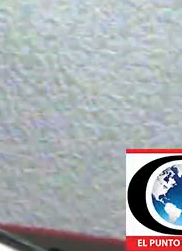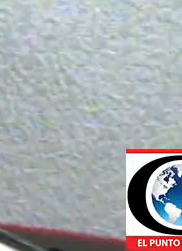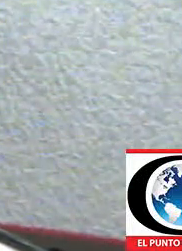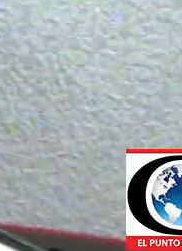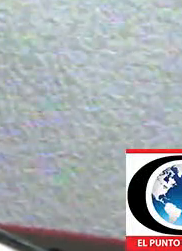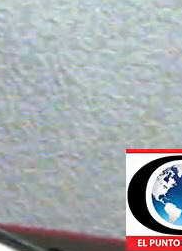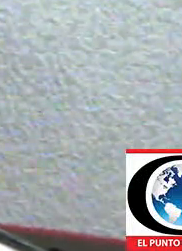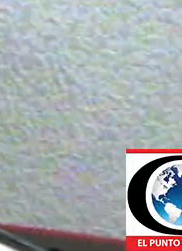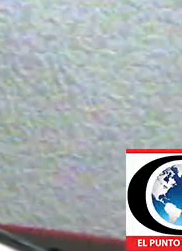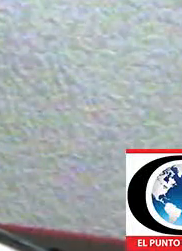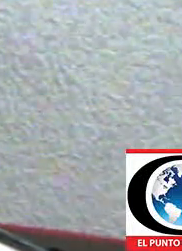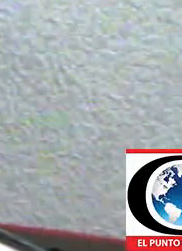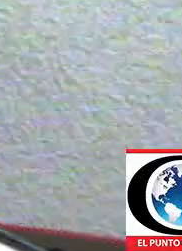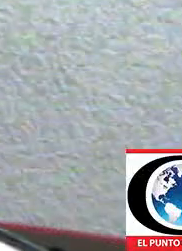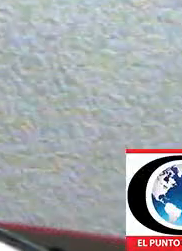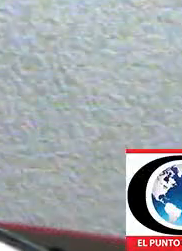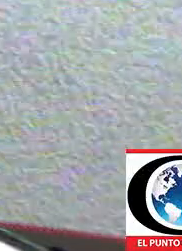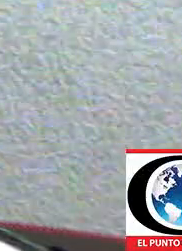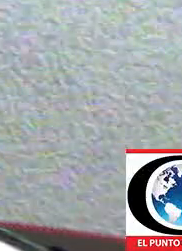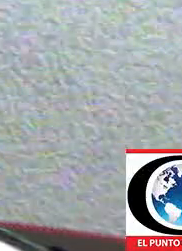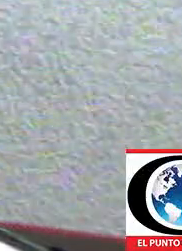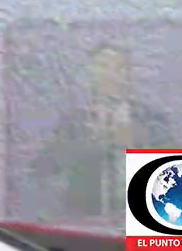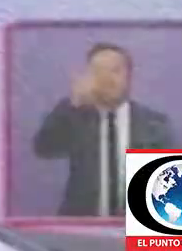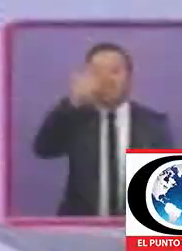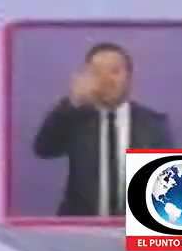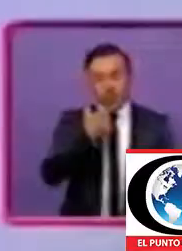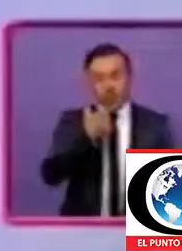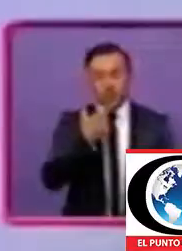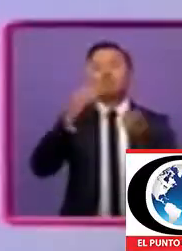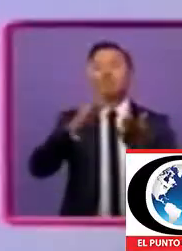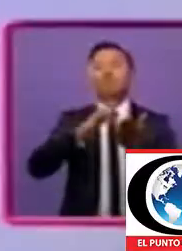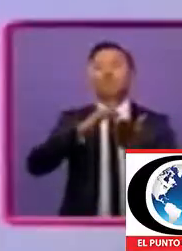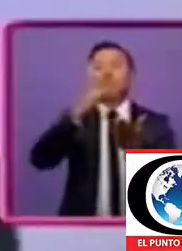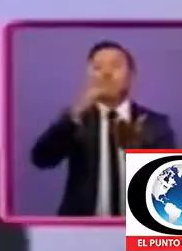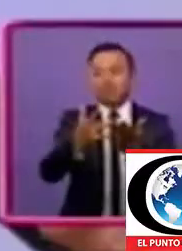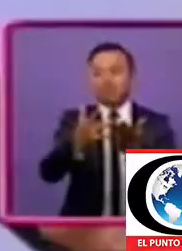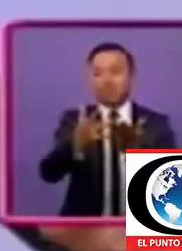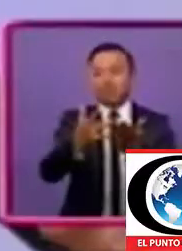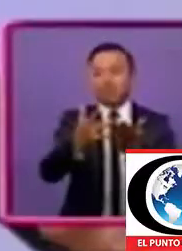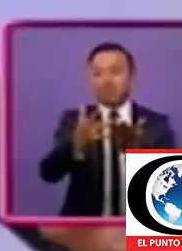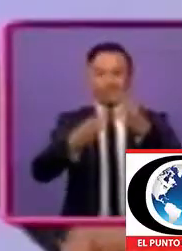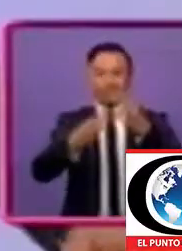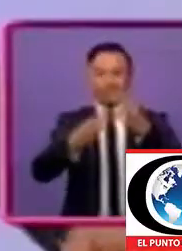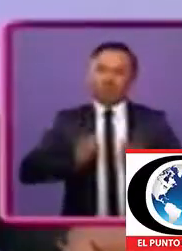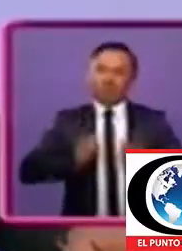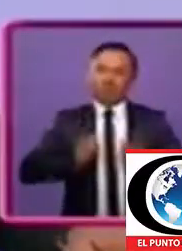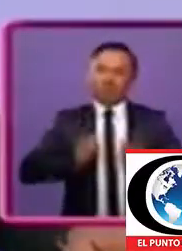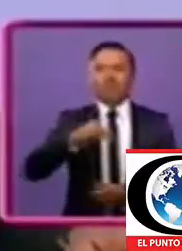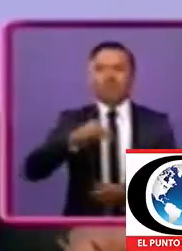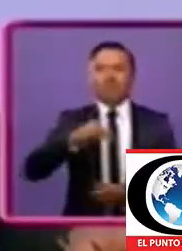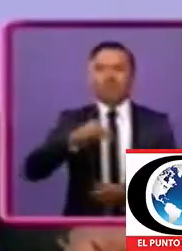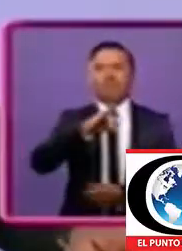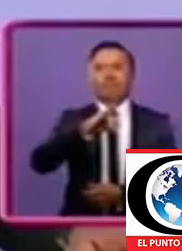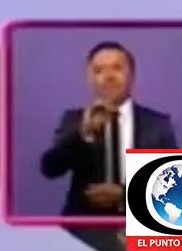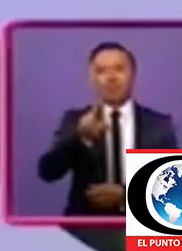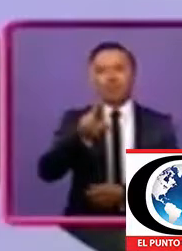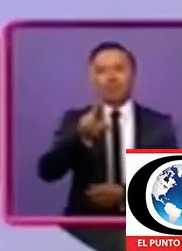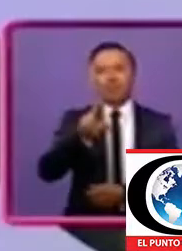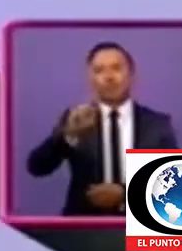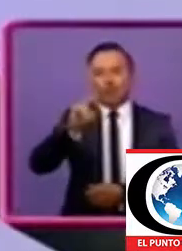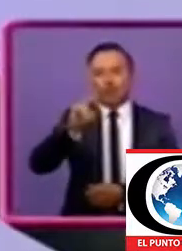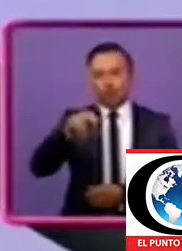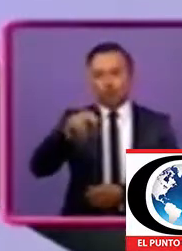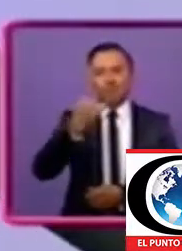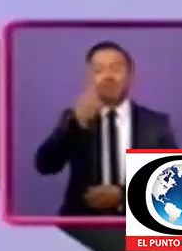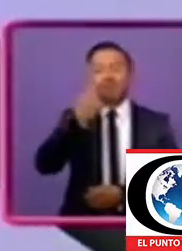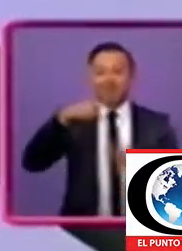González, bueno, pues que también le habían puesto restricciones. El día de hoy se dio a conocer que le restituyen sus derechos